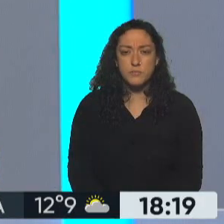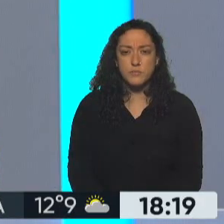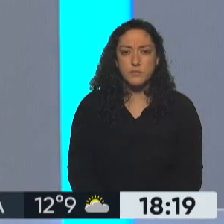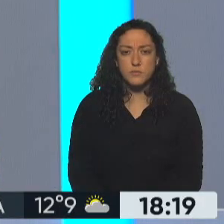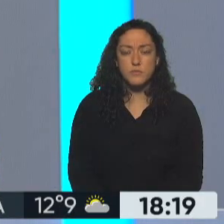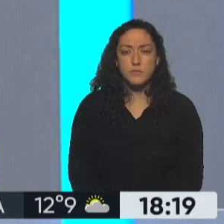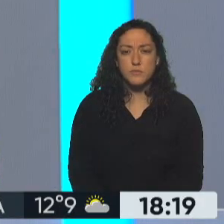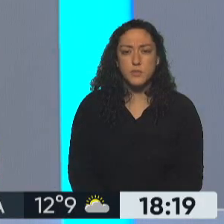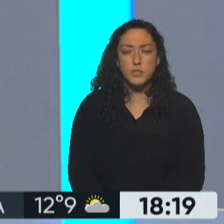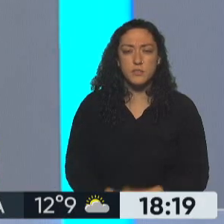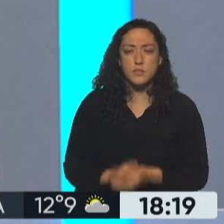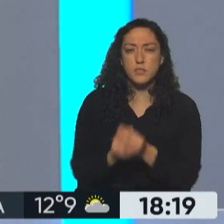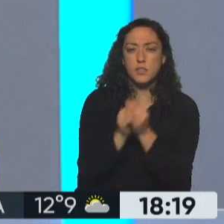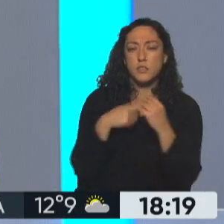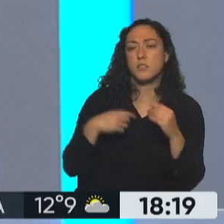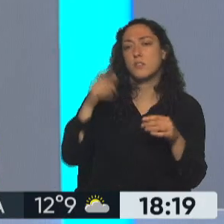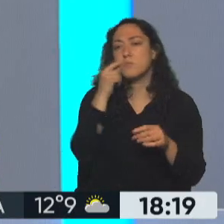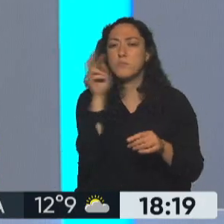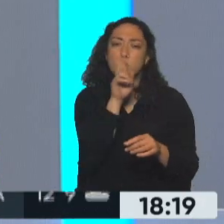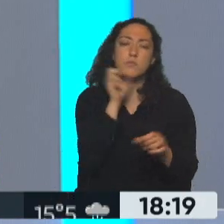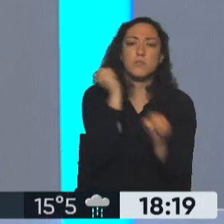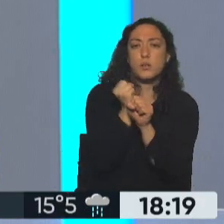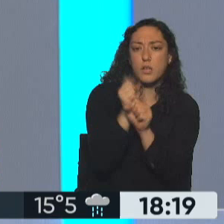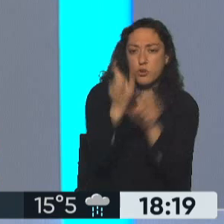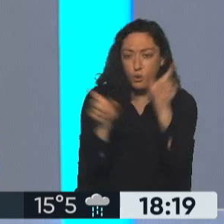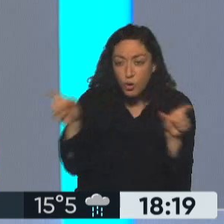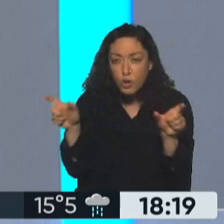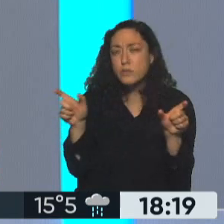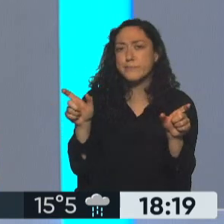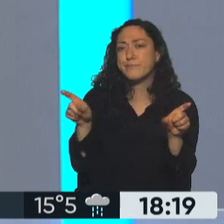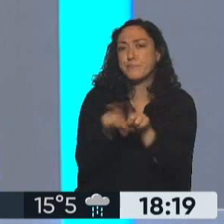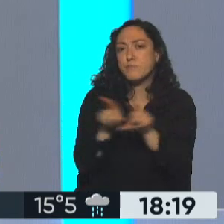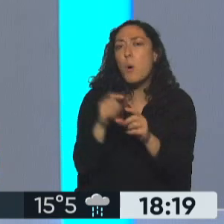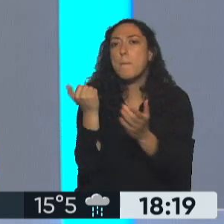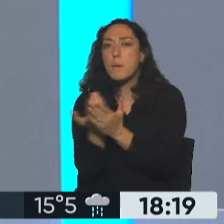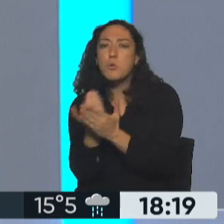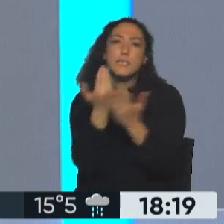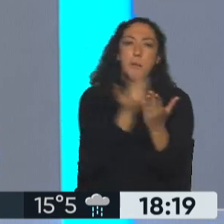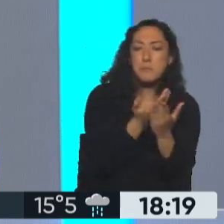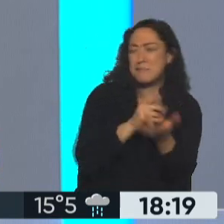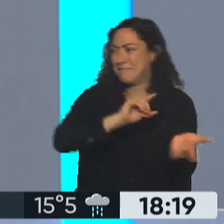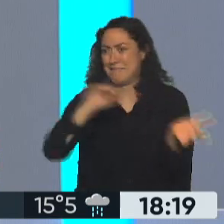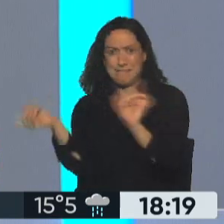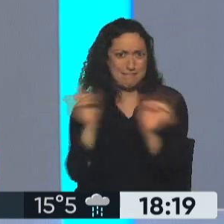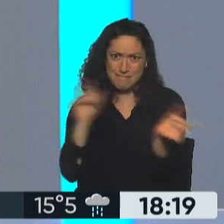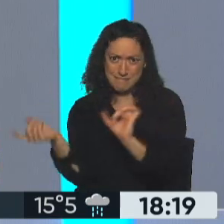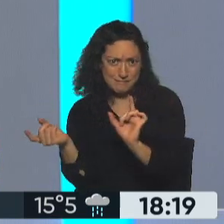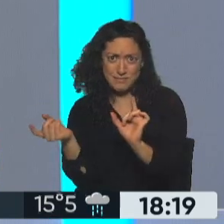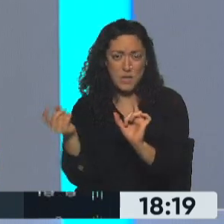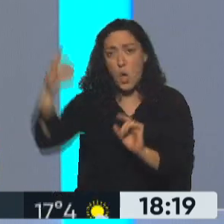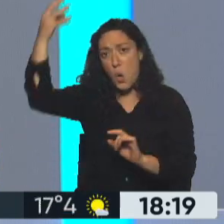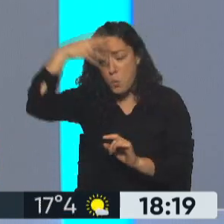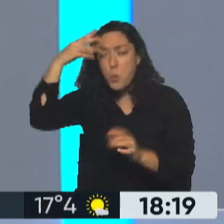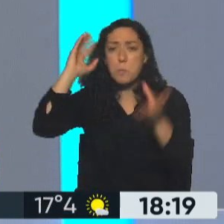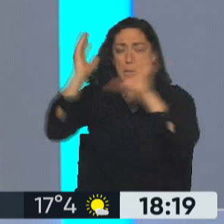Tanto vacío para trabajadores, para trabajadoras. Hay vaso comunicantes entre las propuestas de Milei y las propuestas también de Patricia